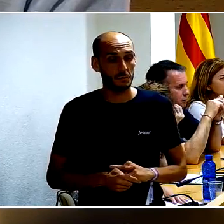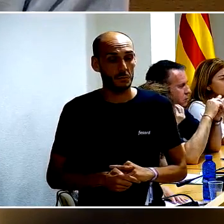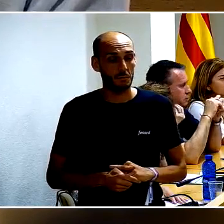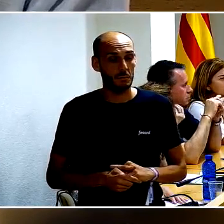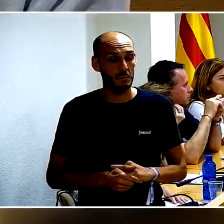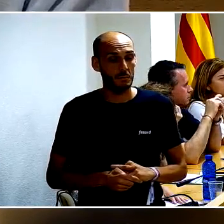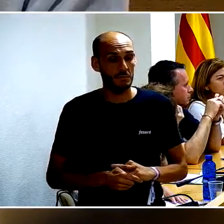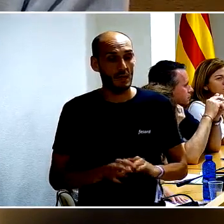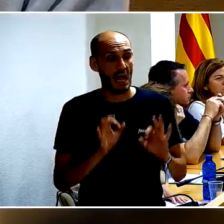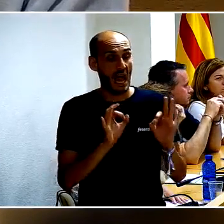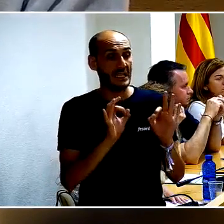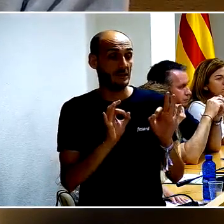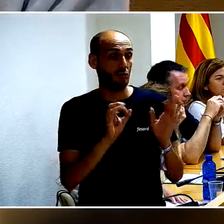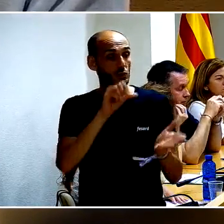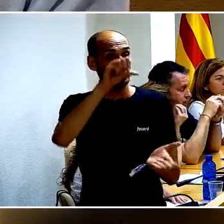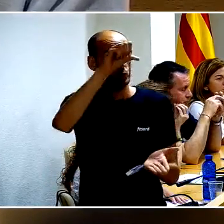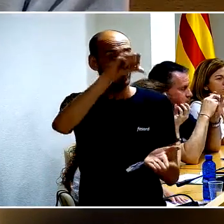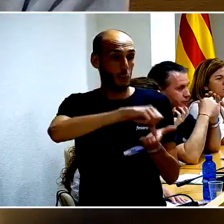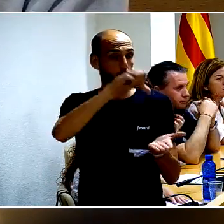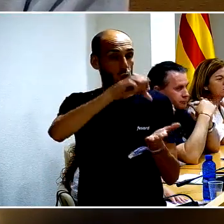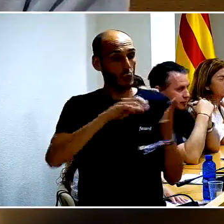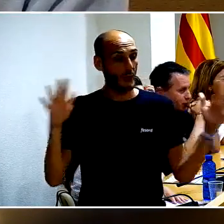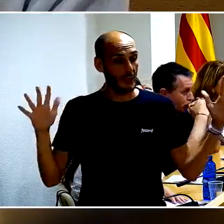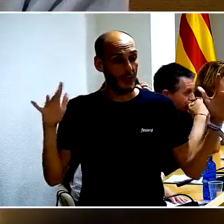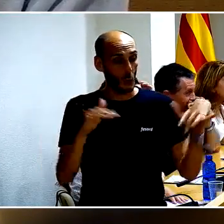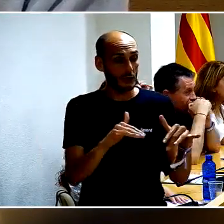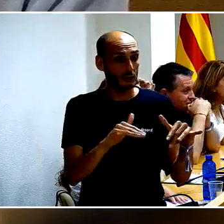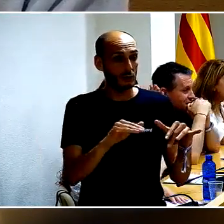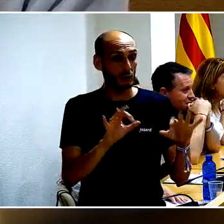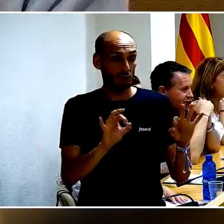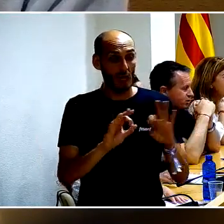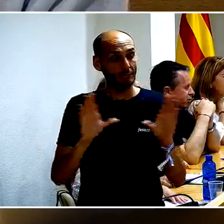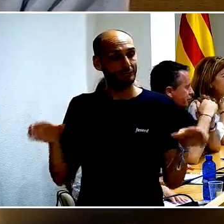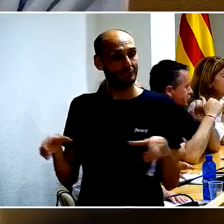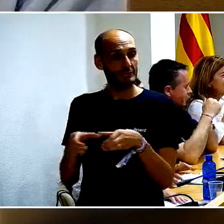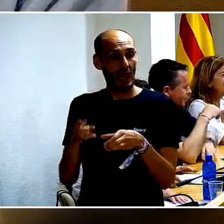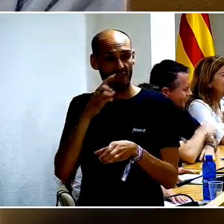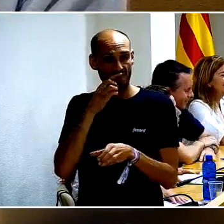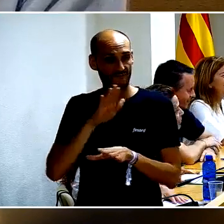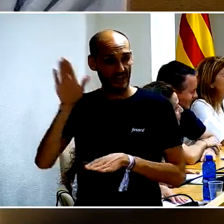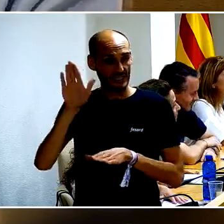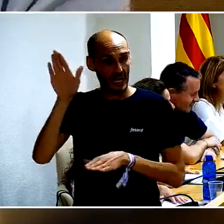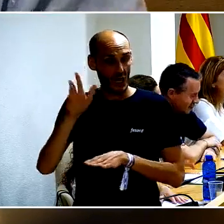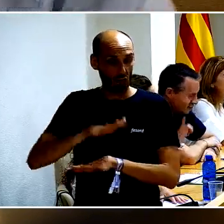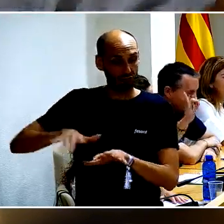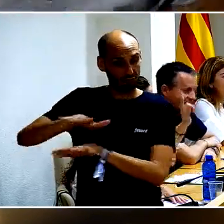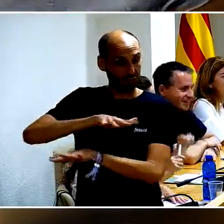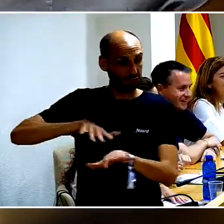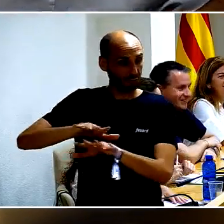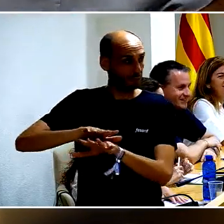Eso era un centro, era un punto de encuentro del facherío de la Vall d'Uxó y de la Contorna, como dicen en mi